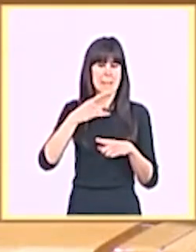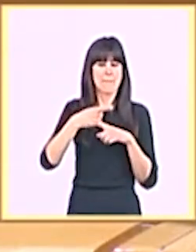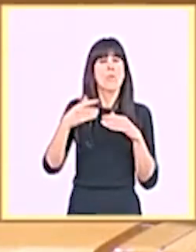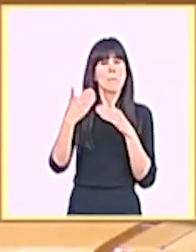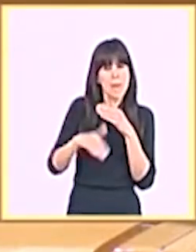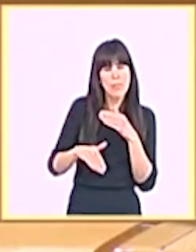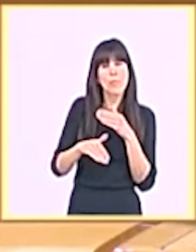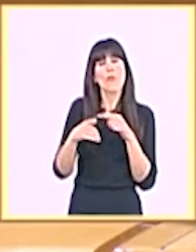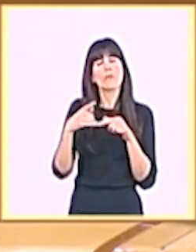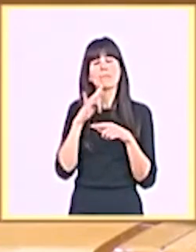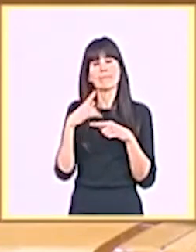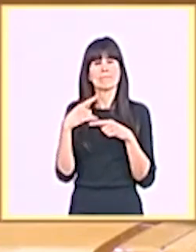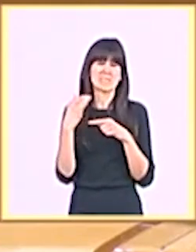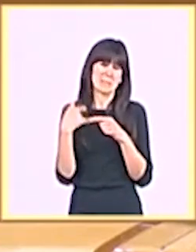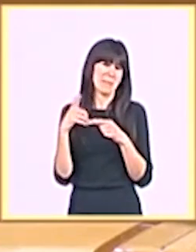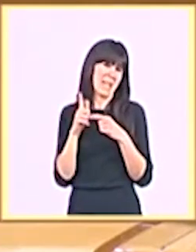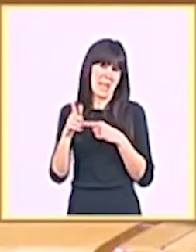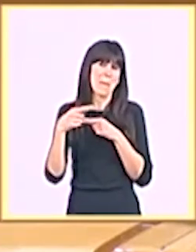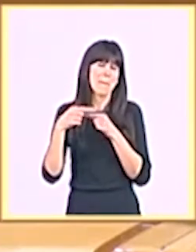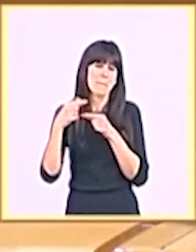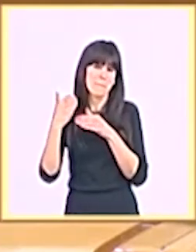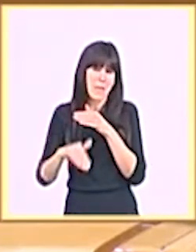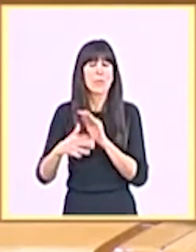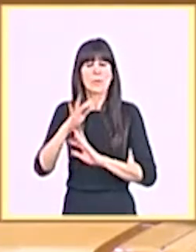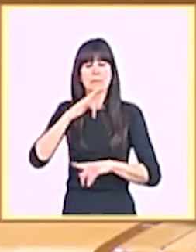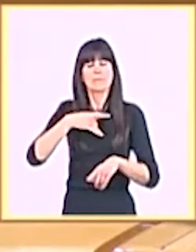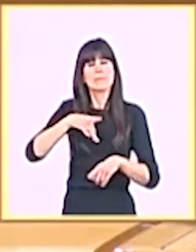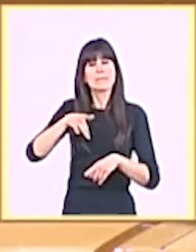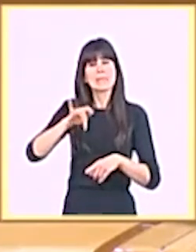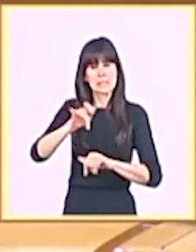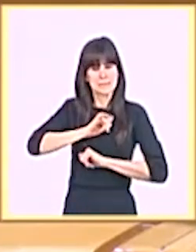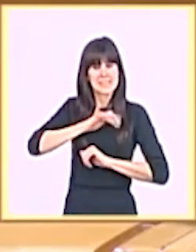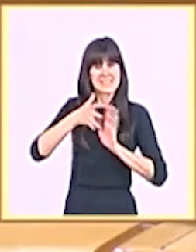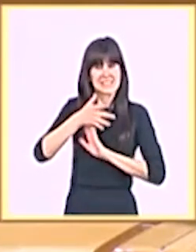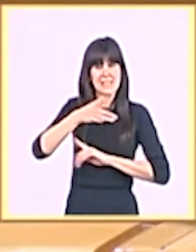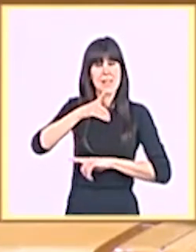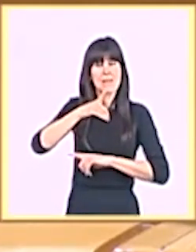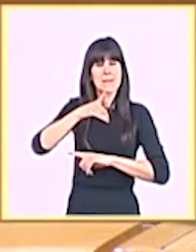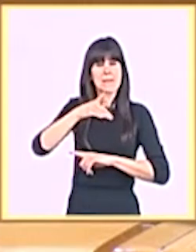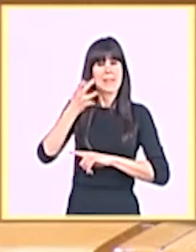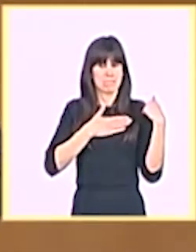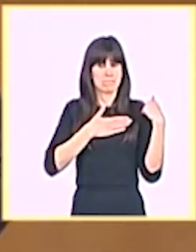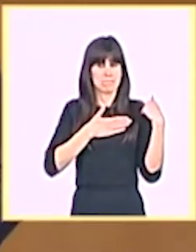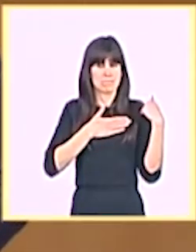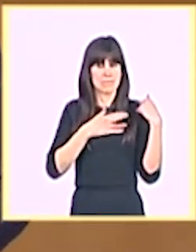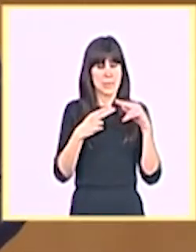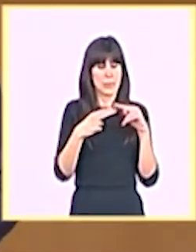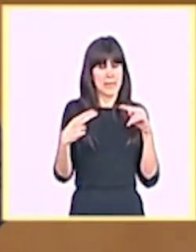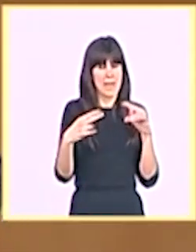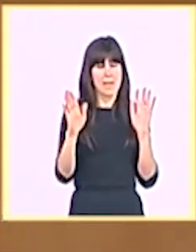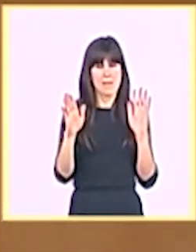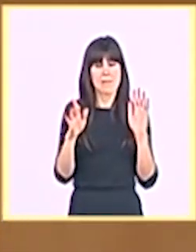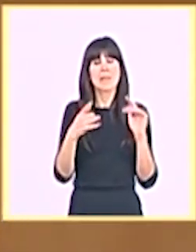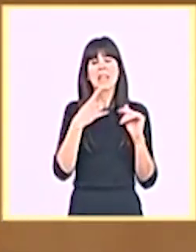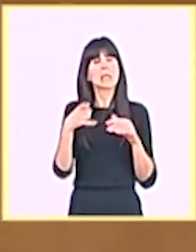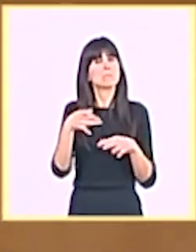esperadas por lo que no es necesario afrontar la duplicación del túnel en este en este momento el presidente